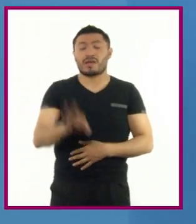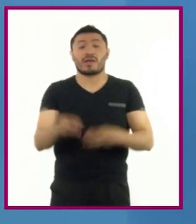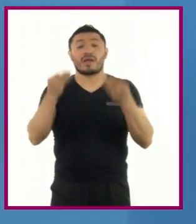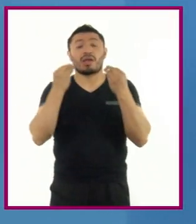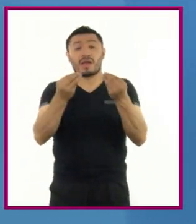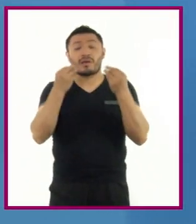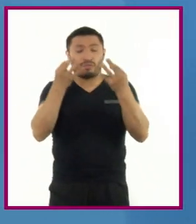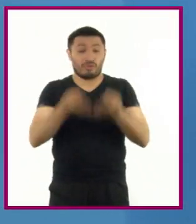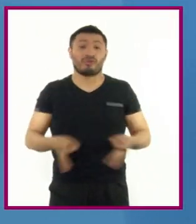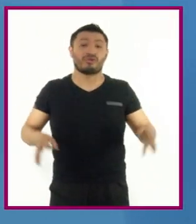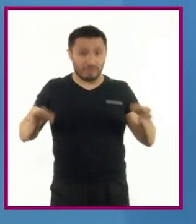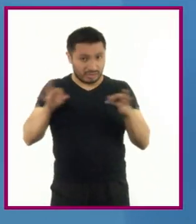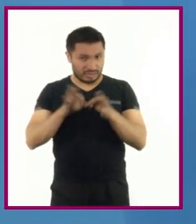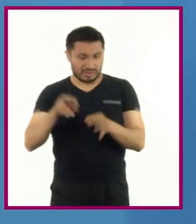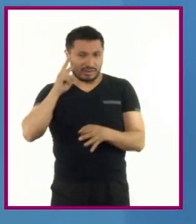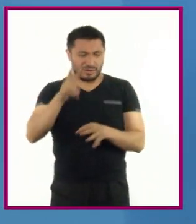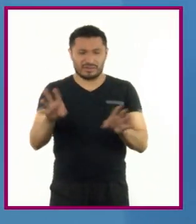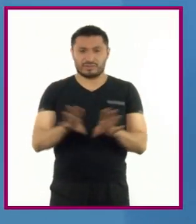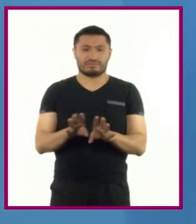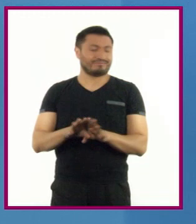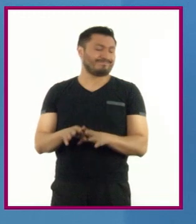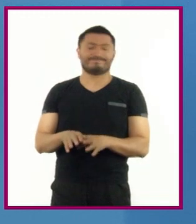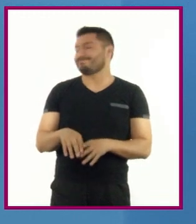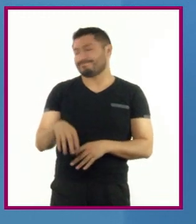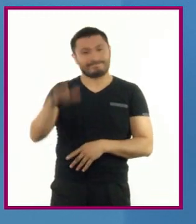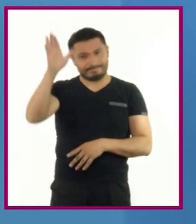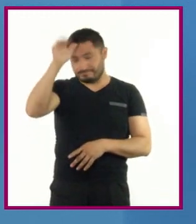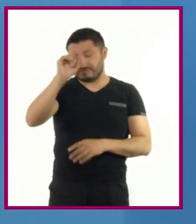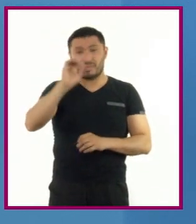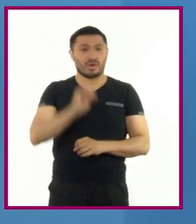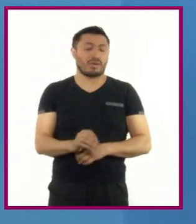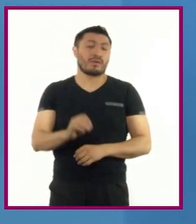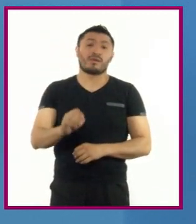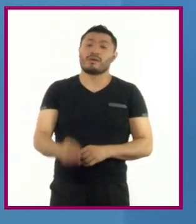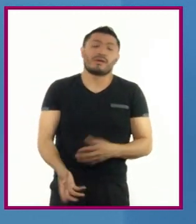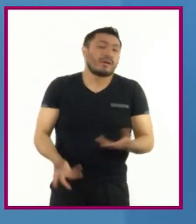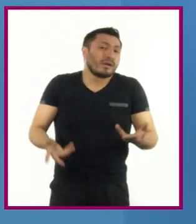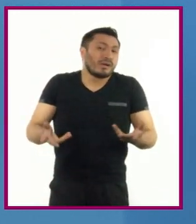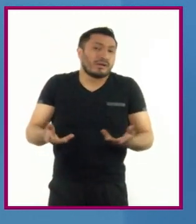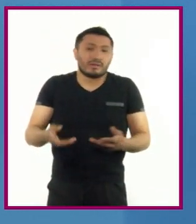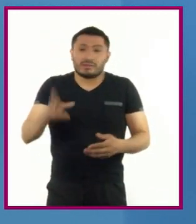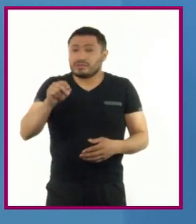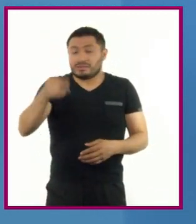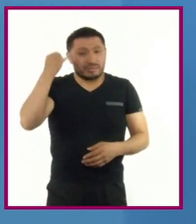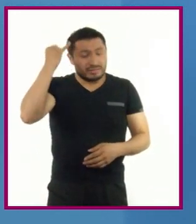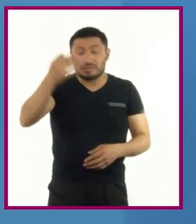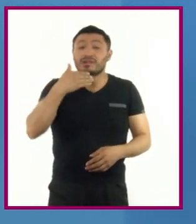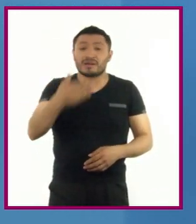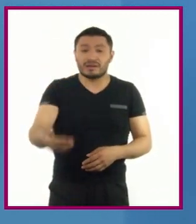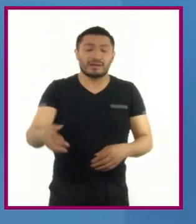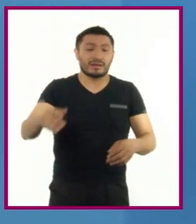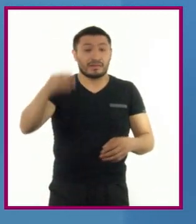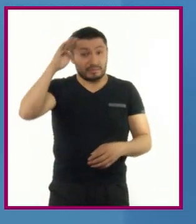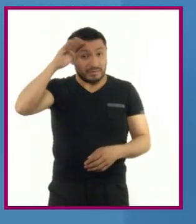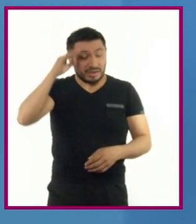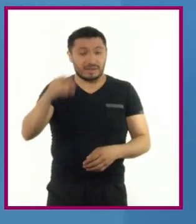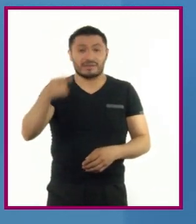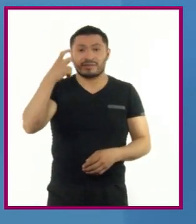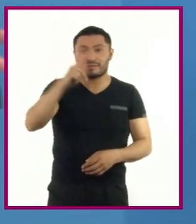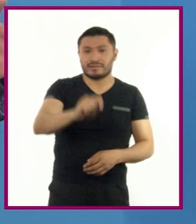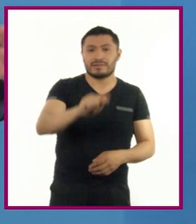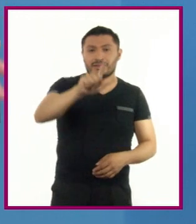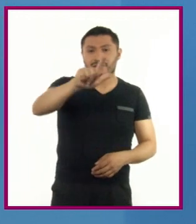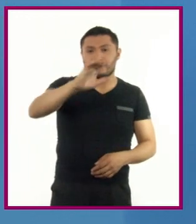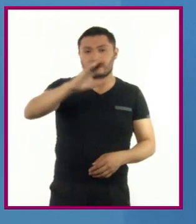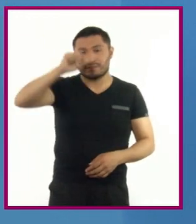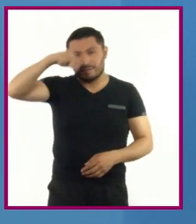de la población lo veía con escepticismo o pesimismo, pues se consideraba que este tratado podría favorecer a muy pocos